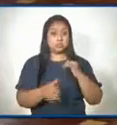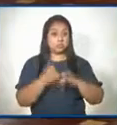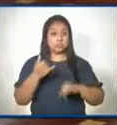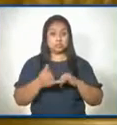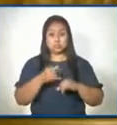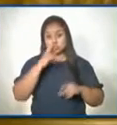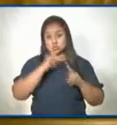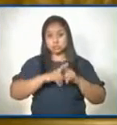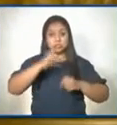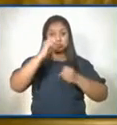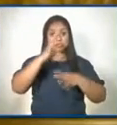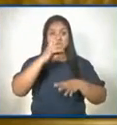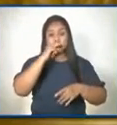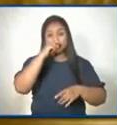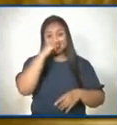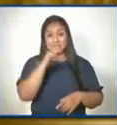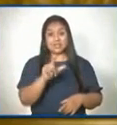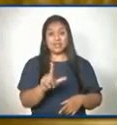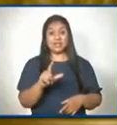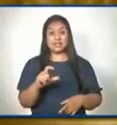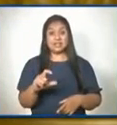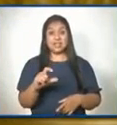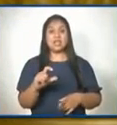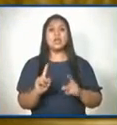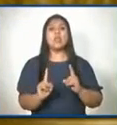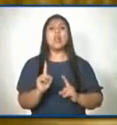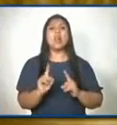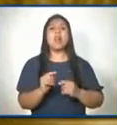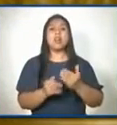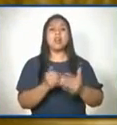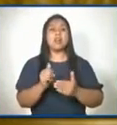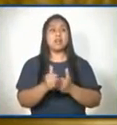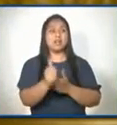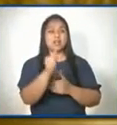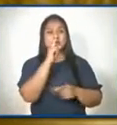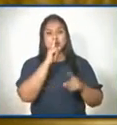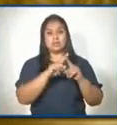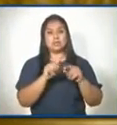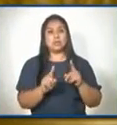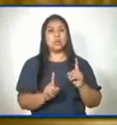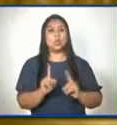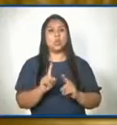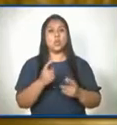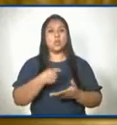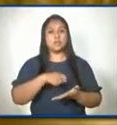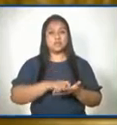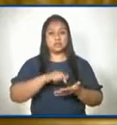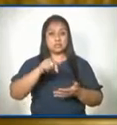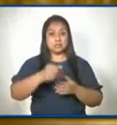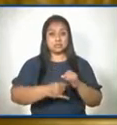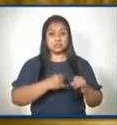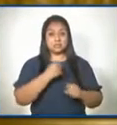sobre los tratados de libre comercio, ¿cuáles han avanzado ya y si se podría tener alguna firma a finales de este año?